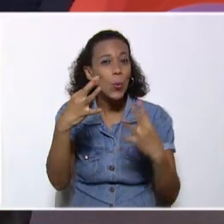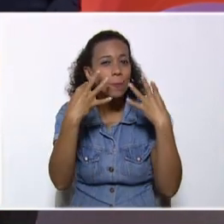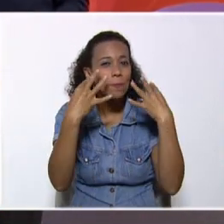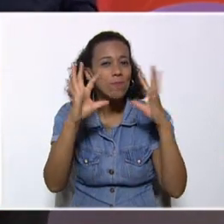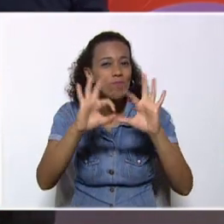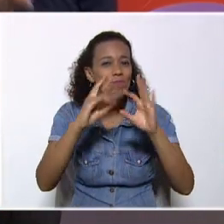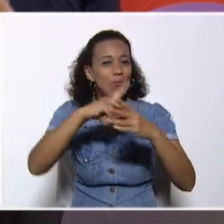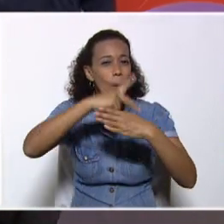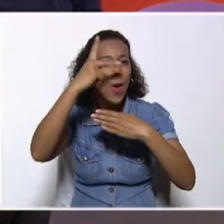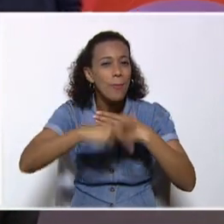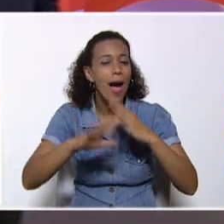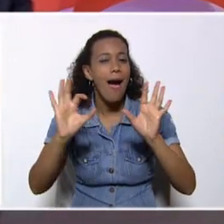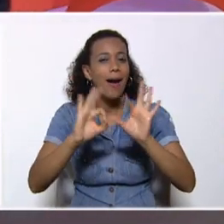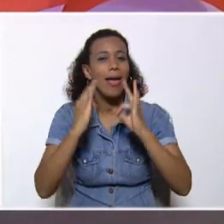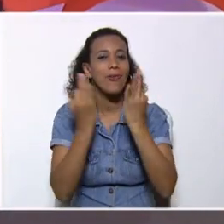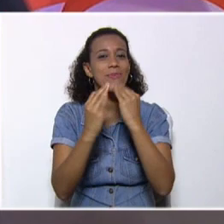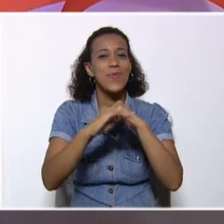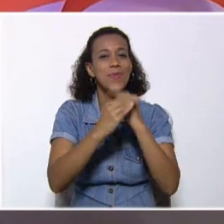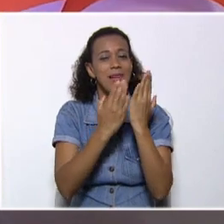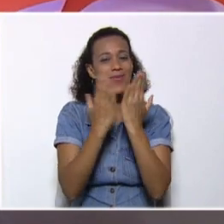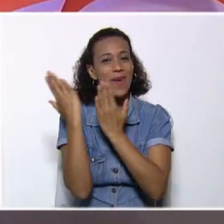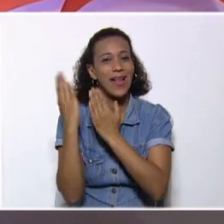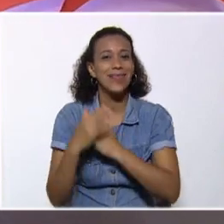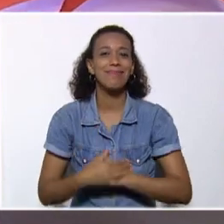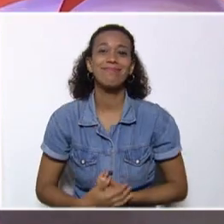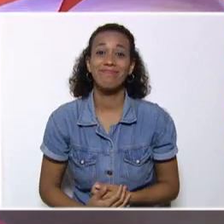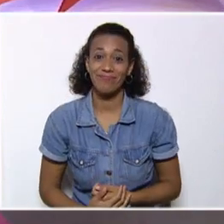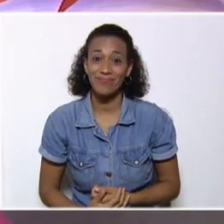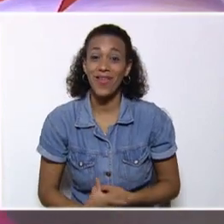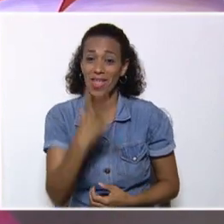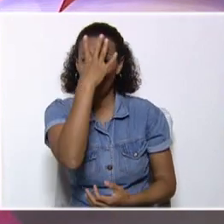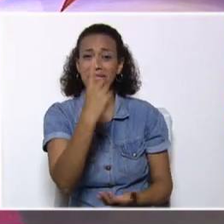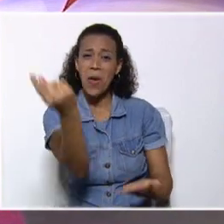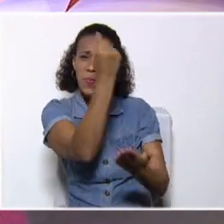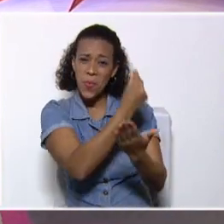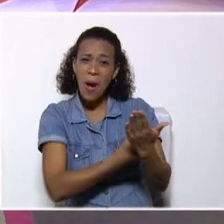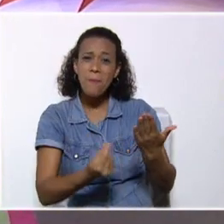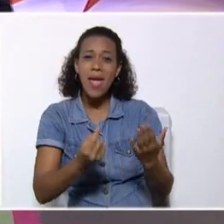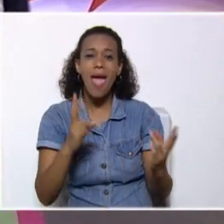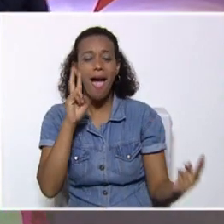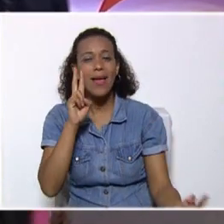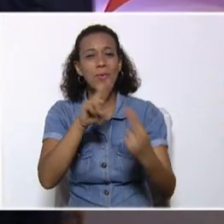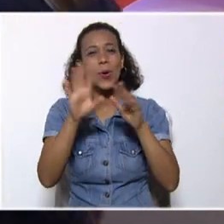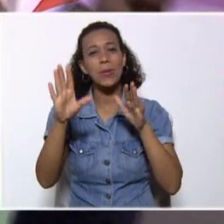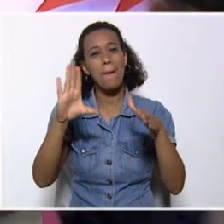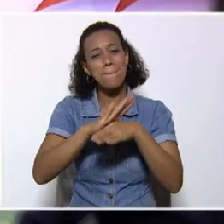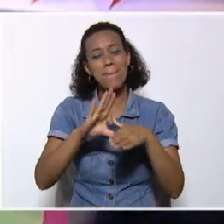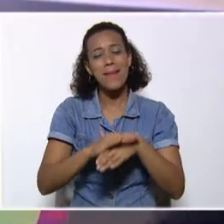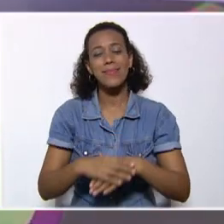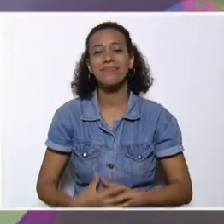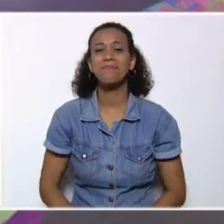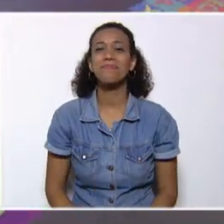tu programa, Cada Familia, Una Escuela. ¡Dibújame! ¡Hasta mañana!